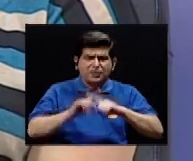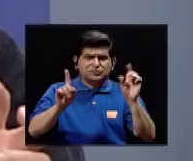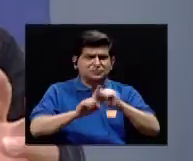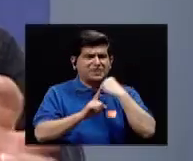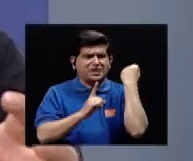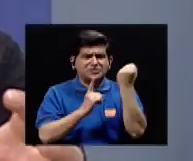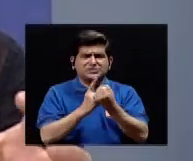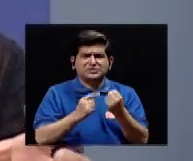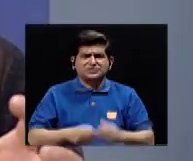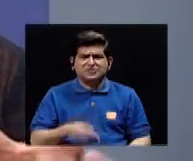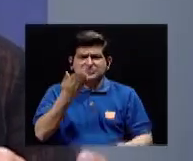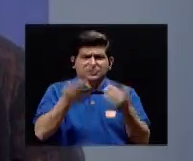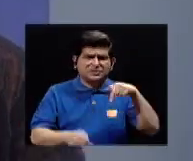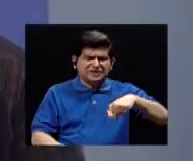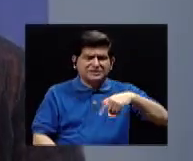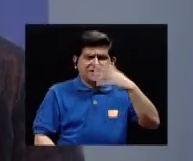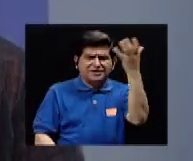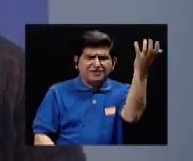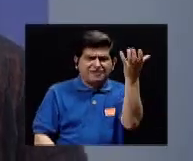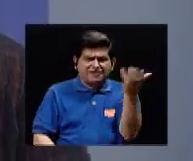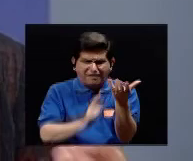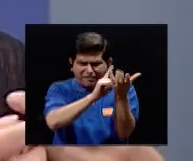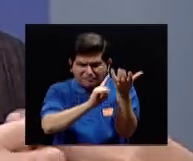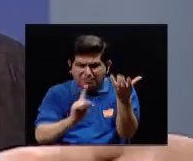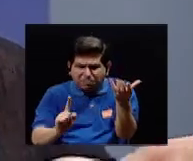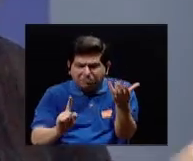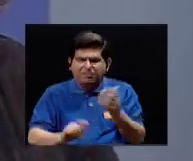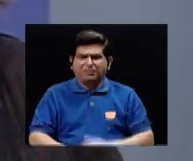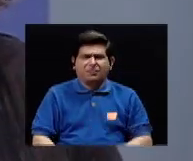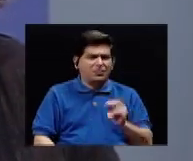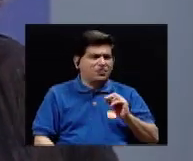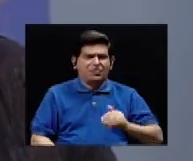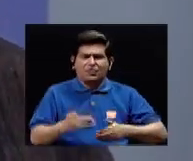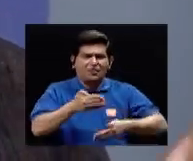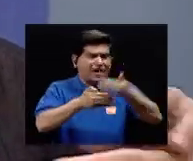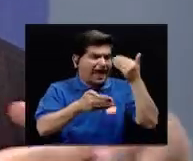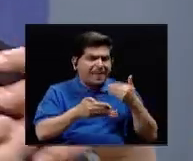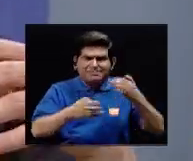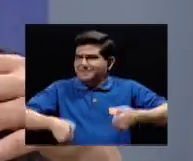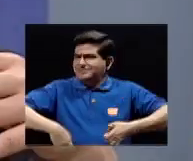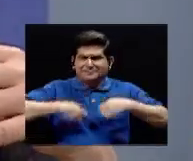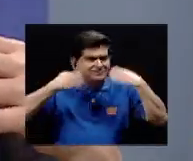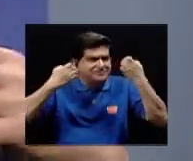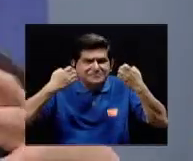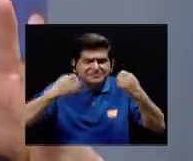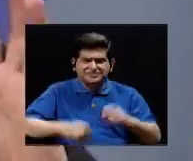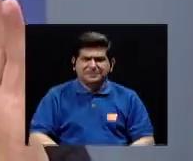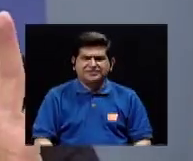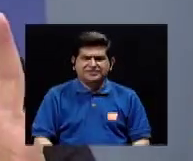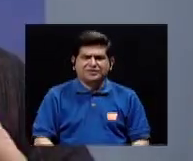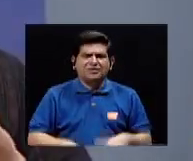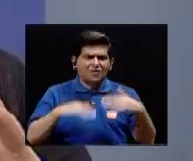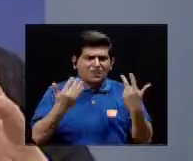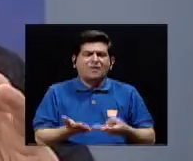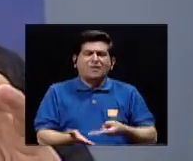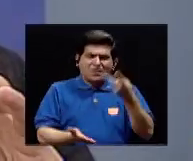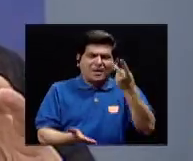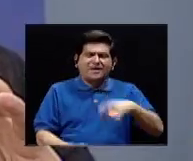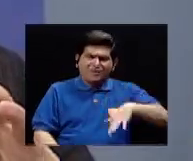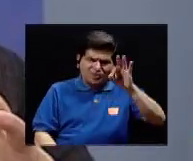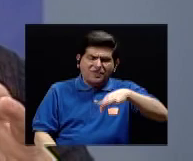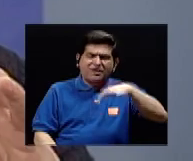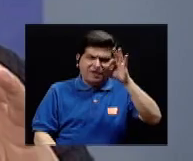como en una cápsula extraterrestre. No hay un más allá. No hay más allá. Y ha sido como muy rico para